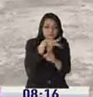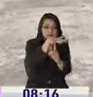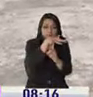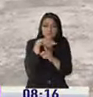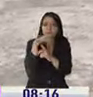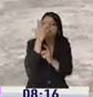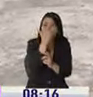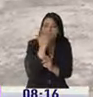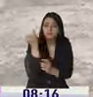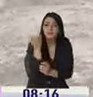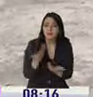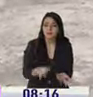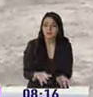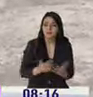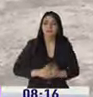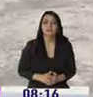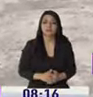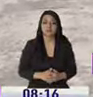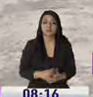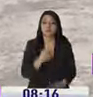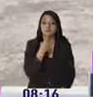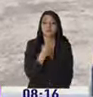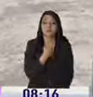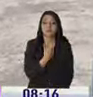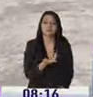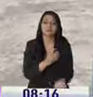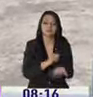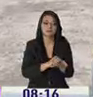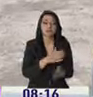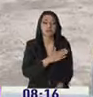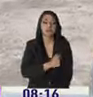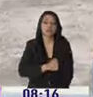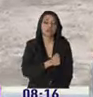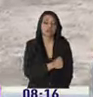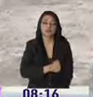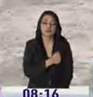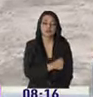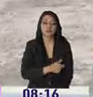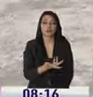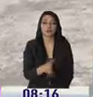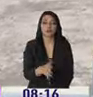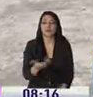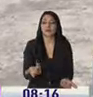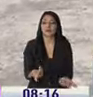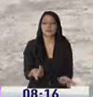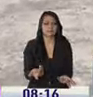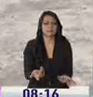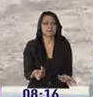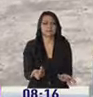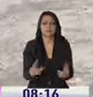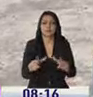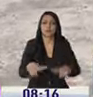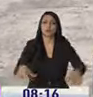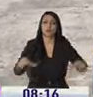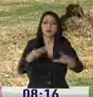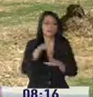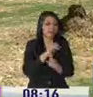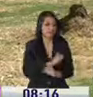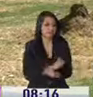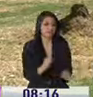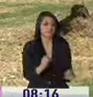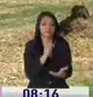espacio verde. ¿Sabe qué nos dijeron? Que no está la suficiente medida, el suficiente espacio para un parque.